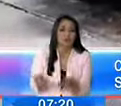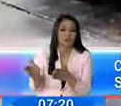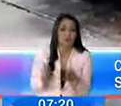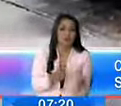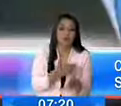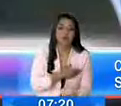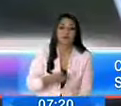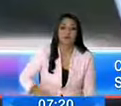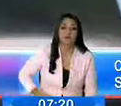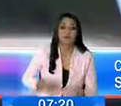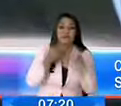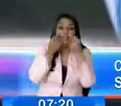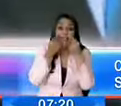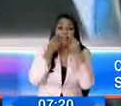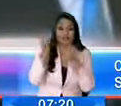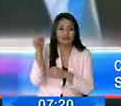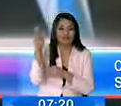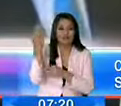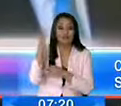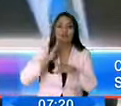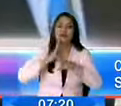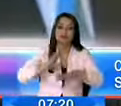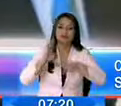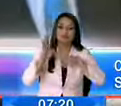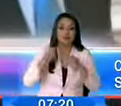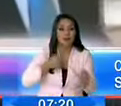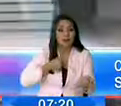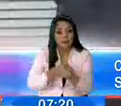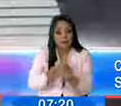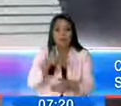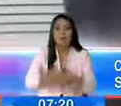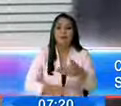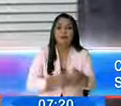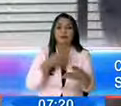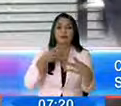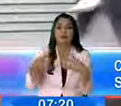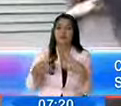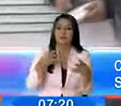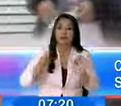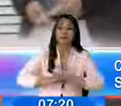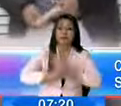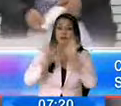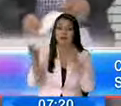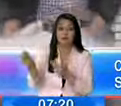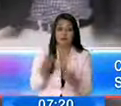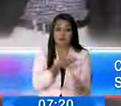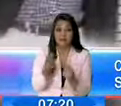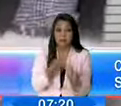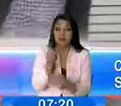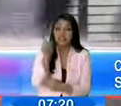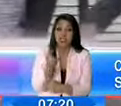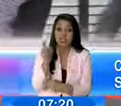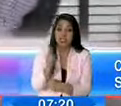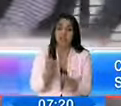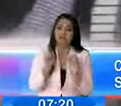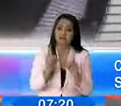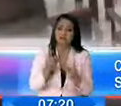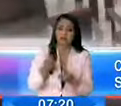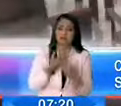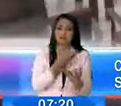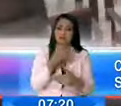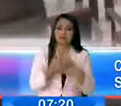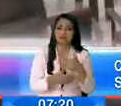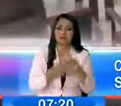presidente Santos ratificó su compromiso de contribuir a la transparencia en el proceso, dando la información que sea necesaria para el avance de la investigación,